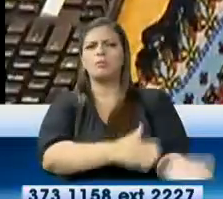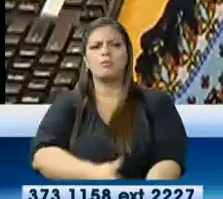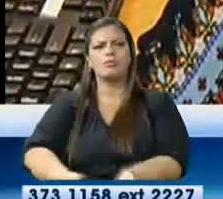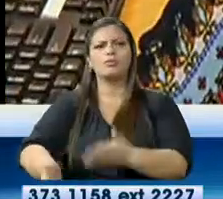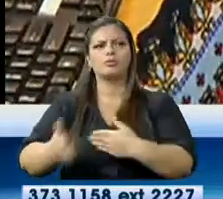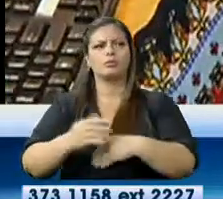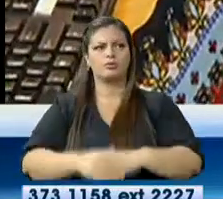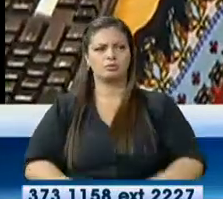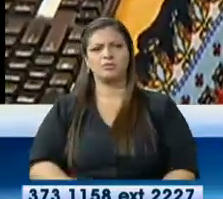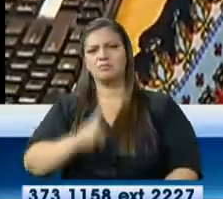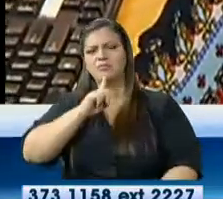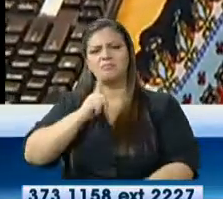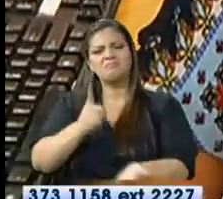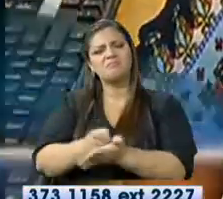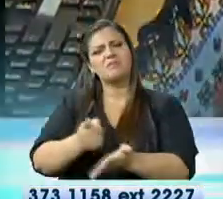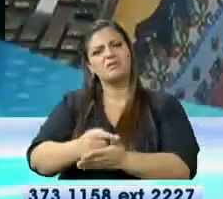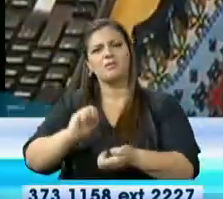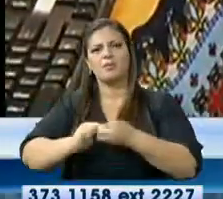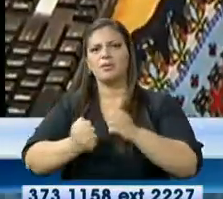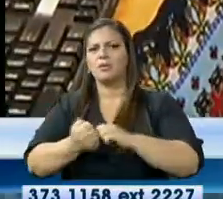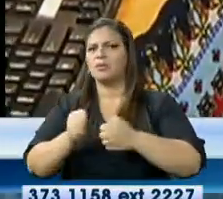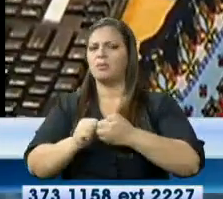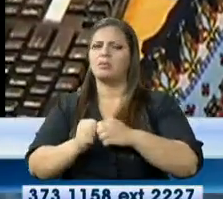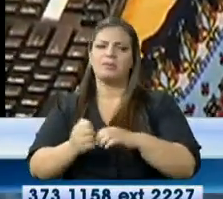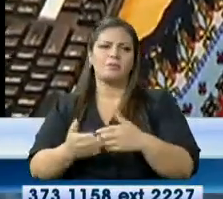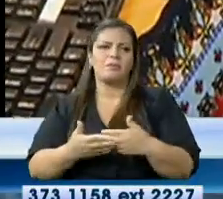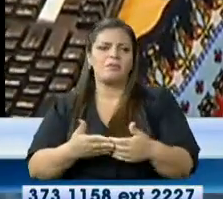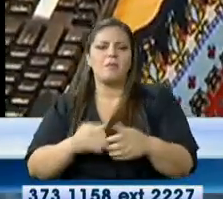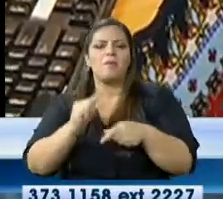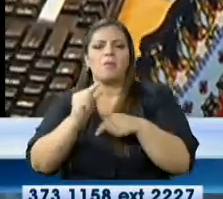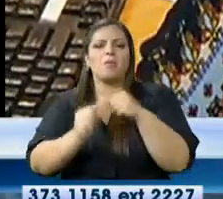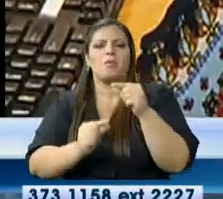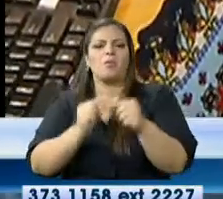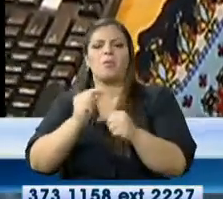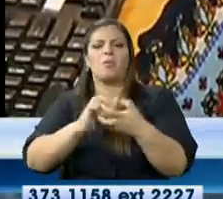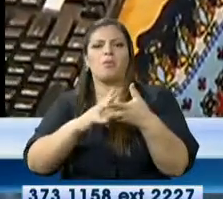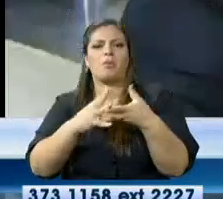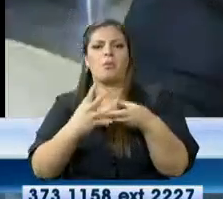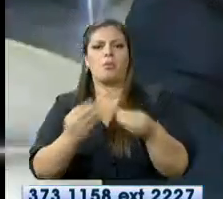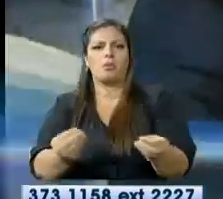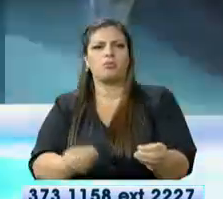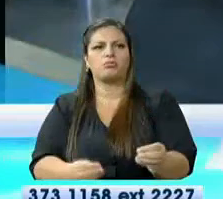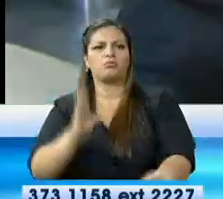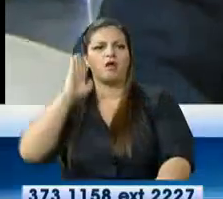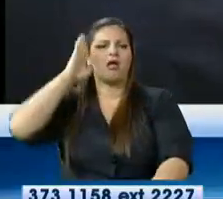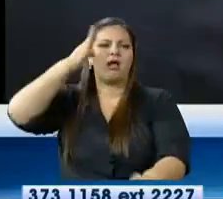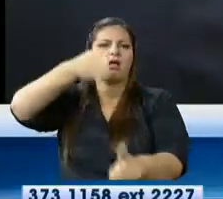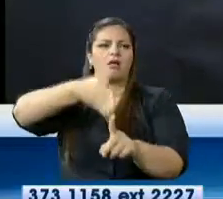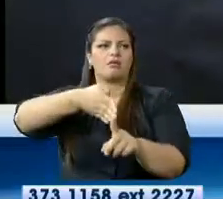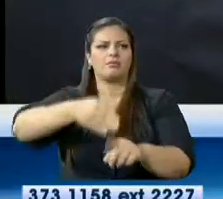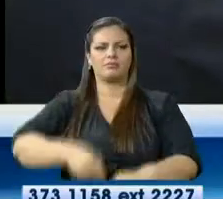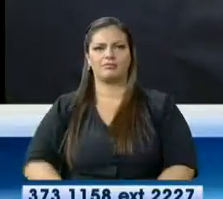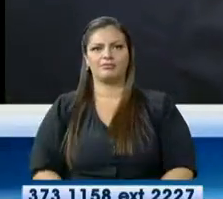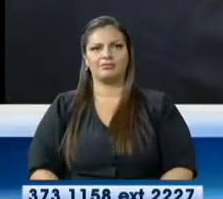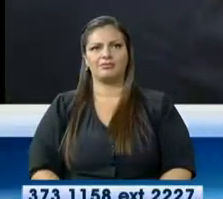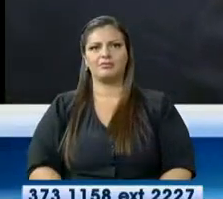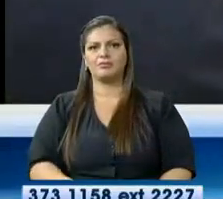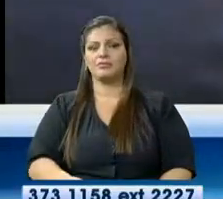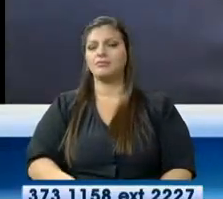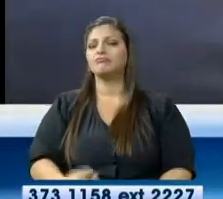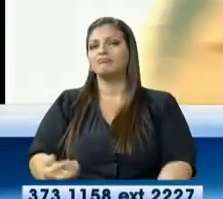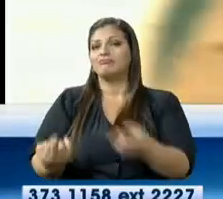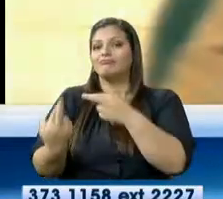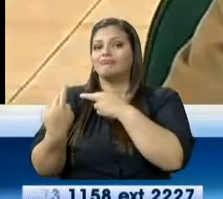problemas que tengamos a diario, igual poco a poco los vamos arreglando y siempre vamos para adelante. Redactor. Muy feliz de que me hayan brindado